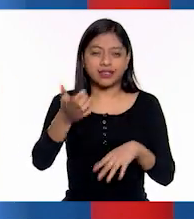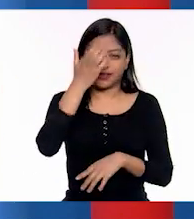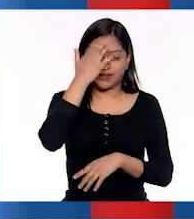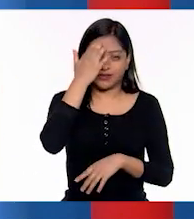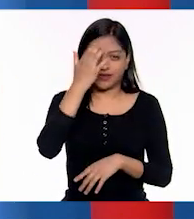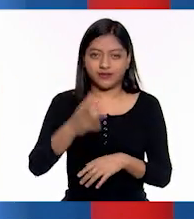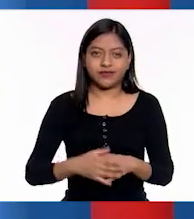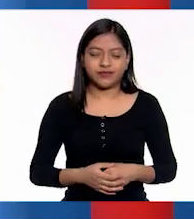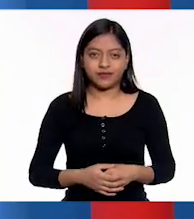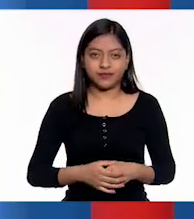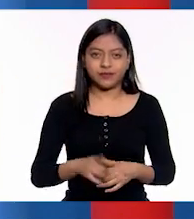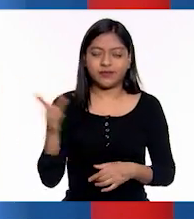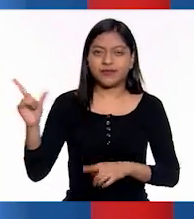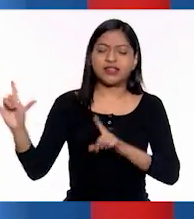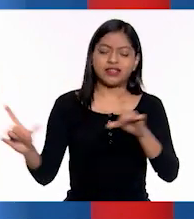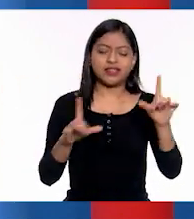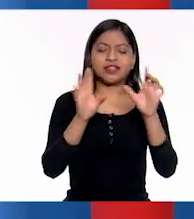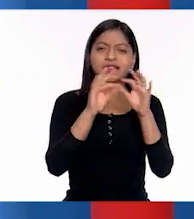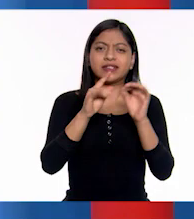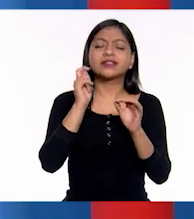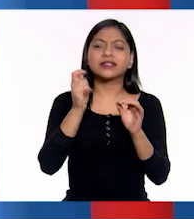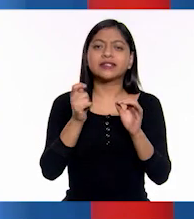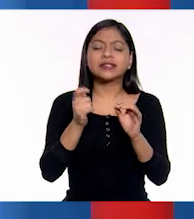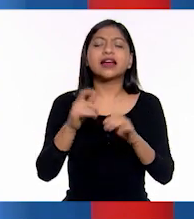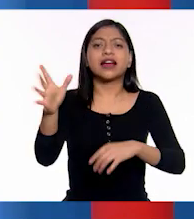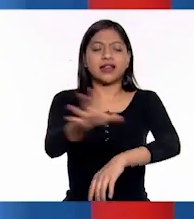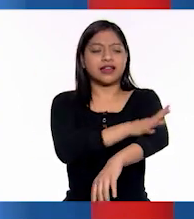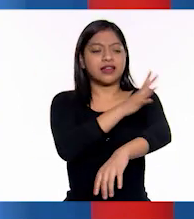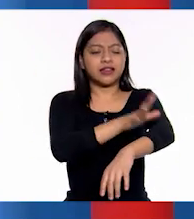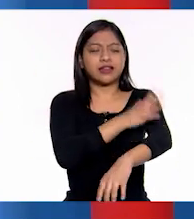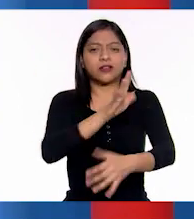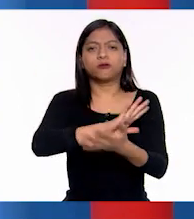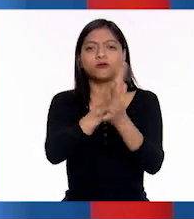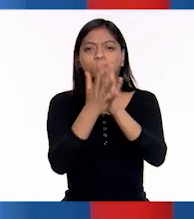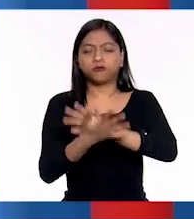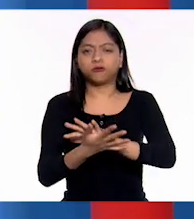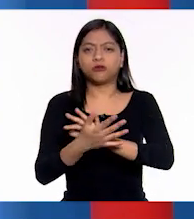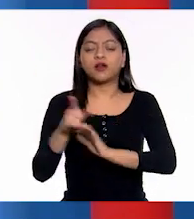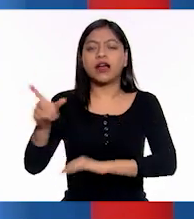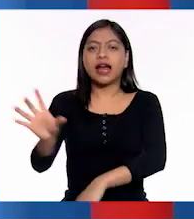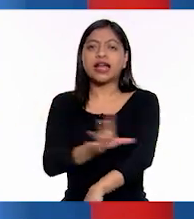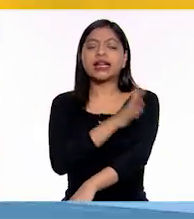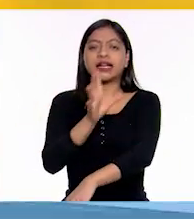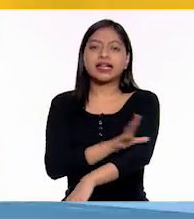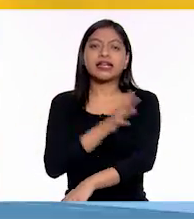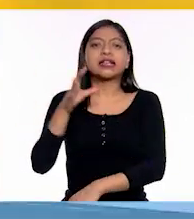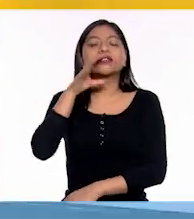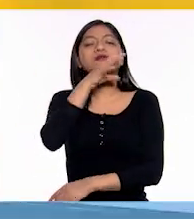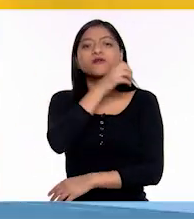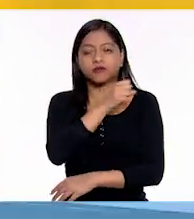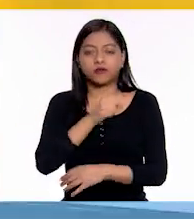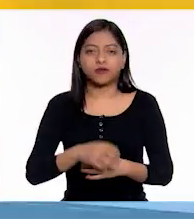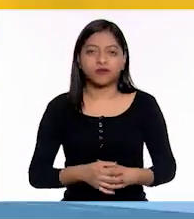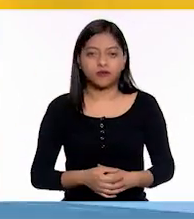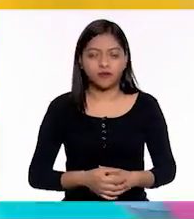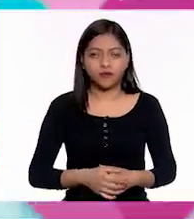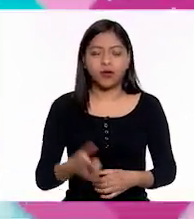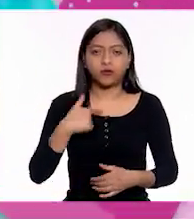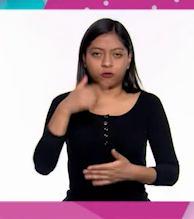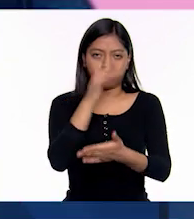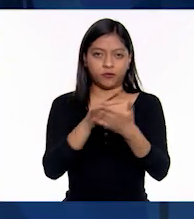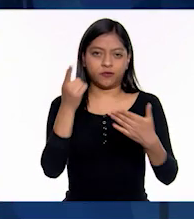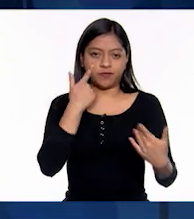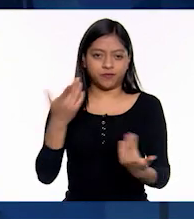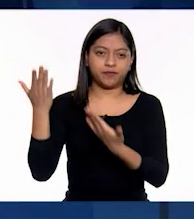conocen. Nos explica un poco sobre cómo la electricidad se transforma en energía térmica. Yo lo leo, maestra, dice